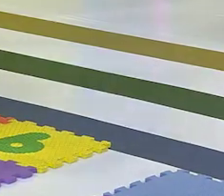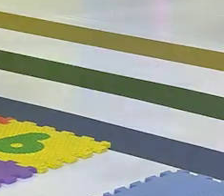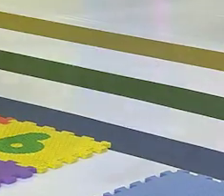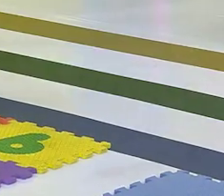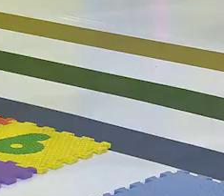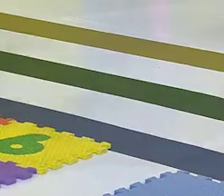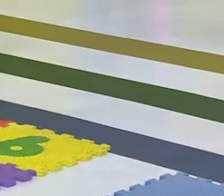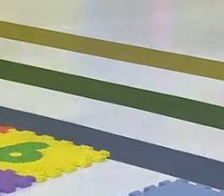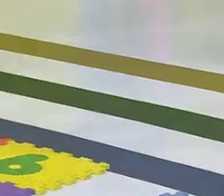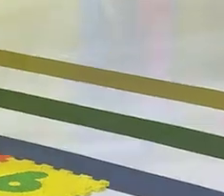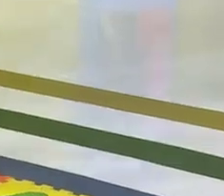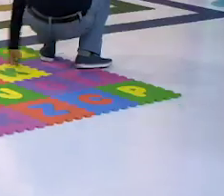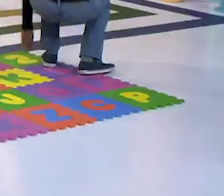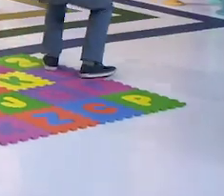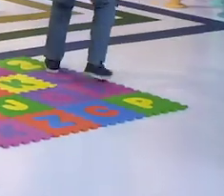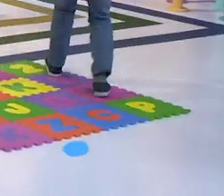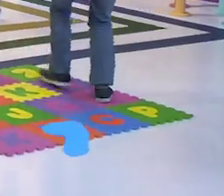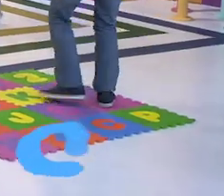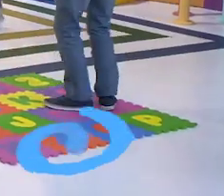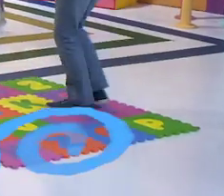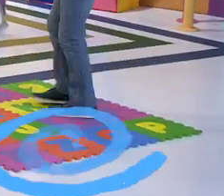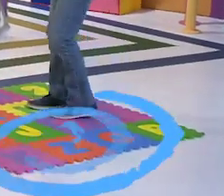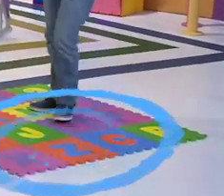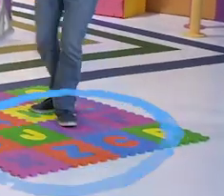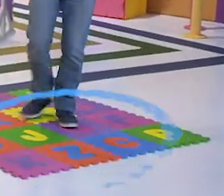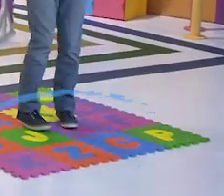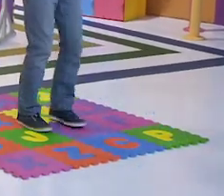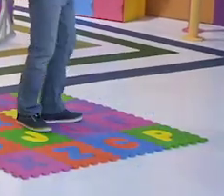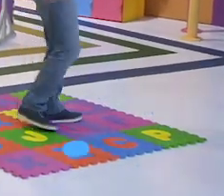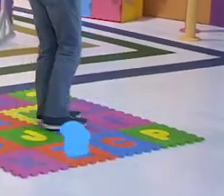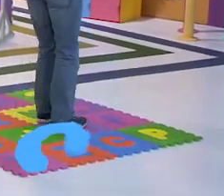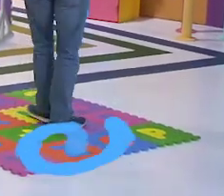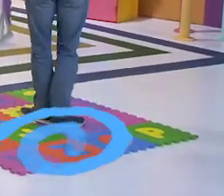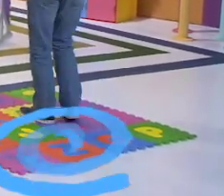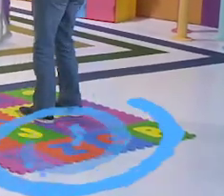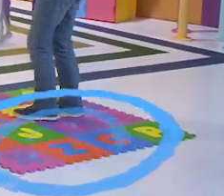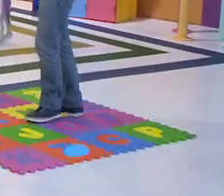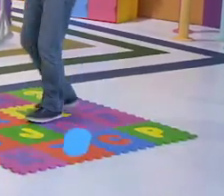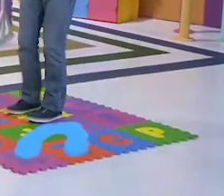El agua. El agua.